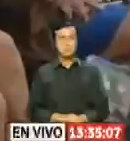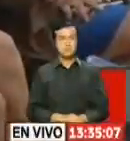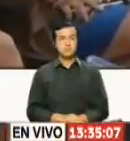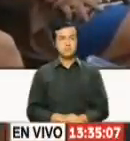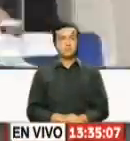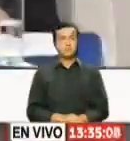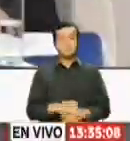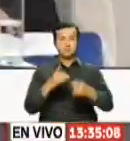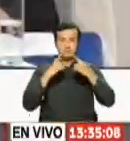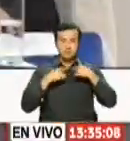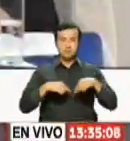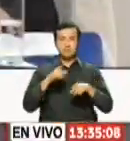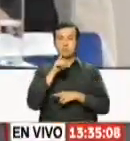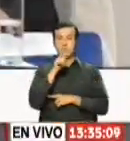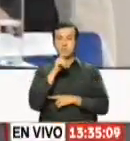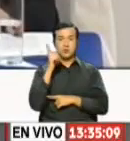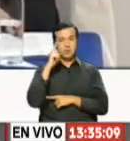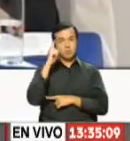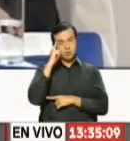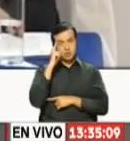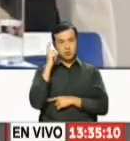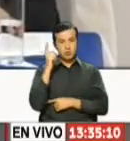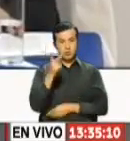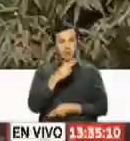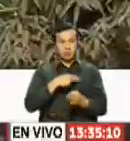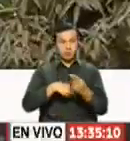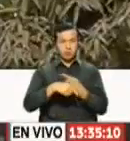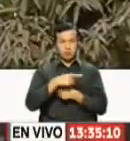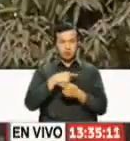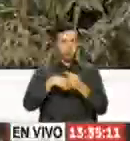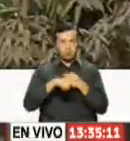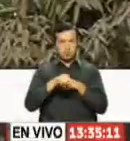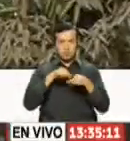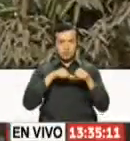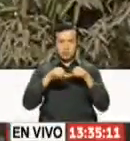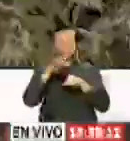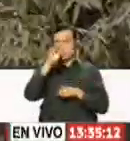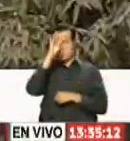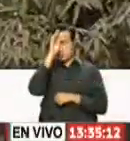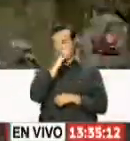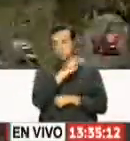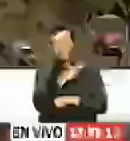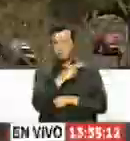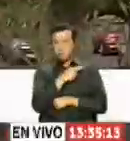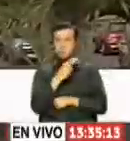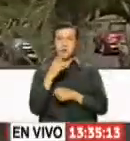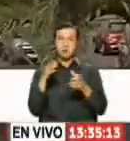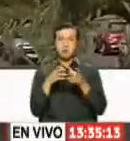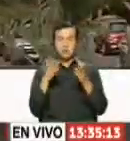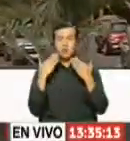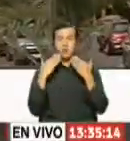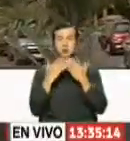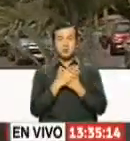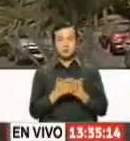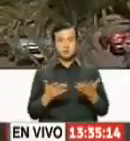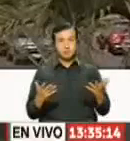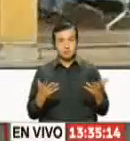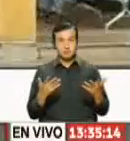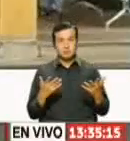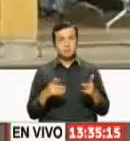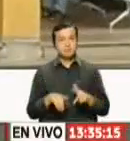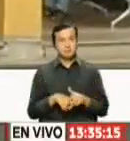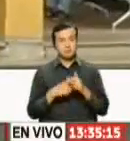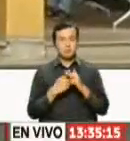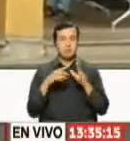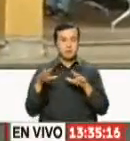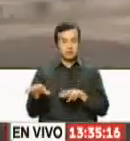Con el anuncio por parte del gobierno de la devolución de la administración del hospital universitario a la Universidad de Guayaquil, empiezan las